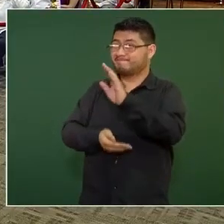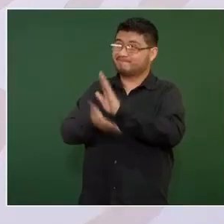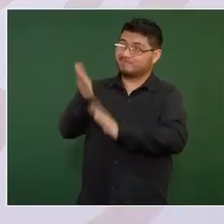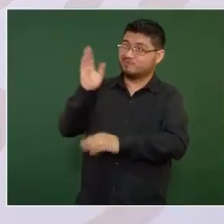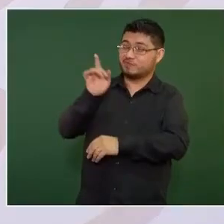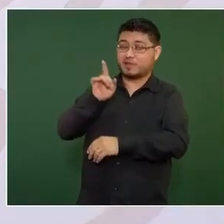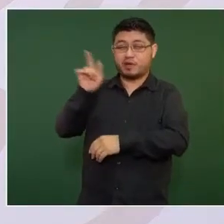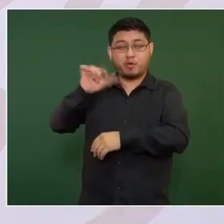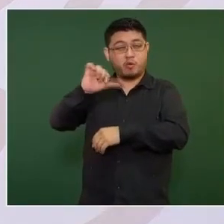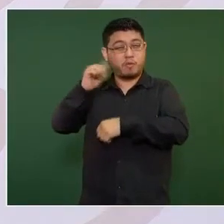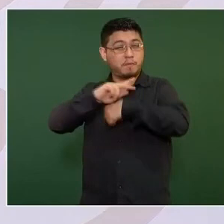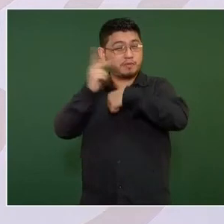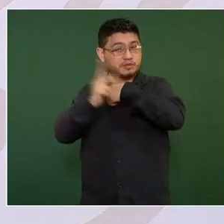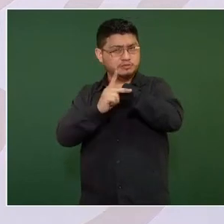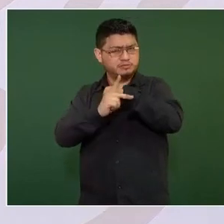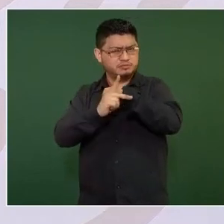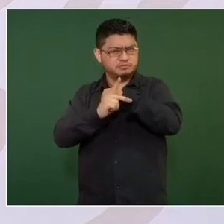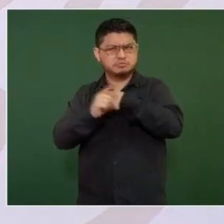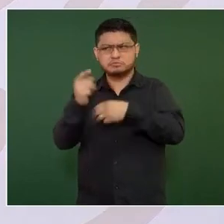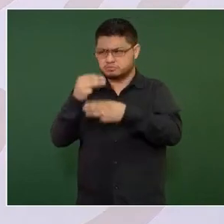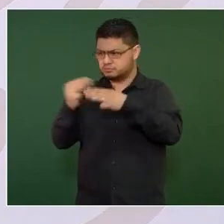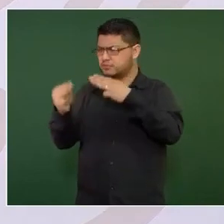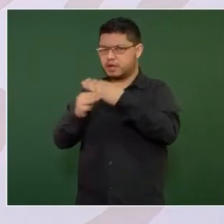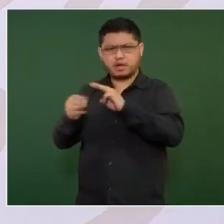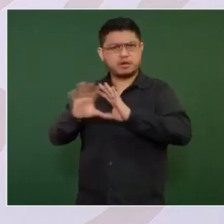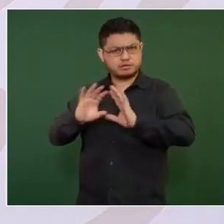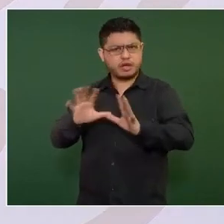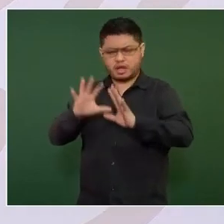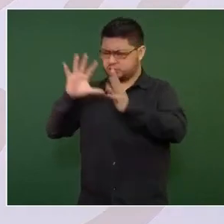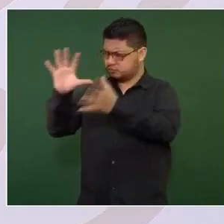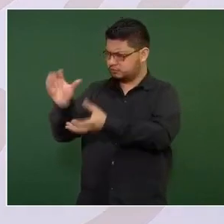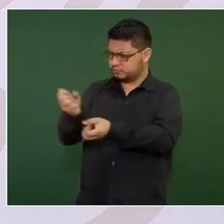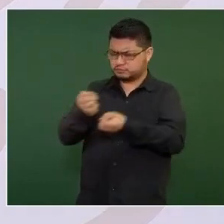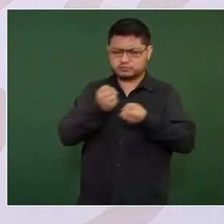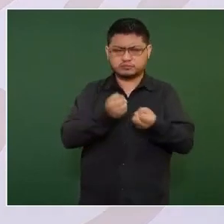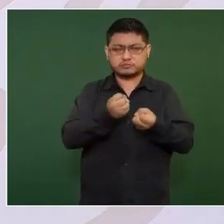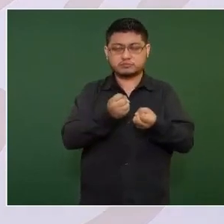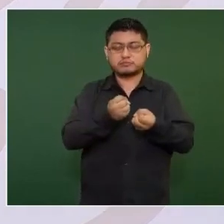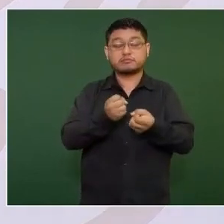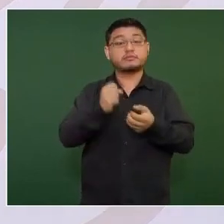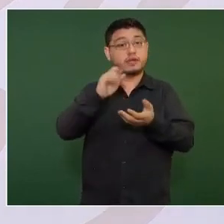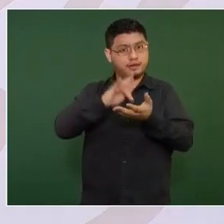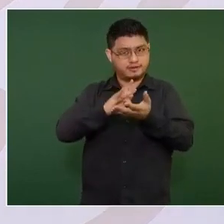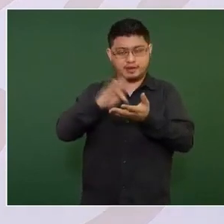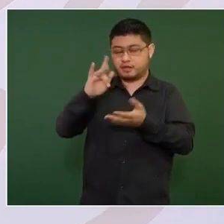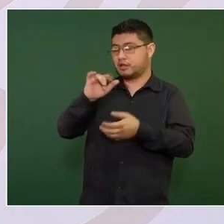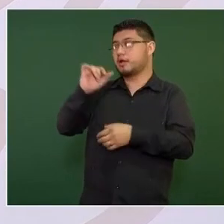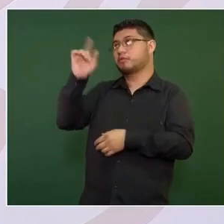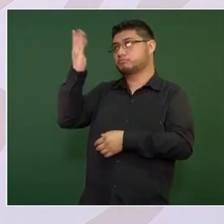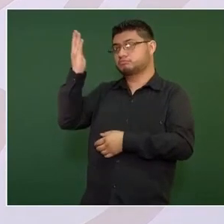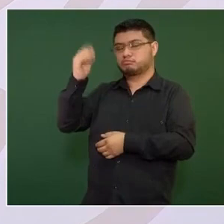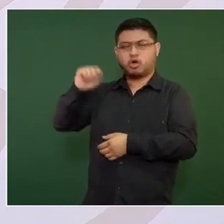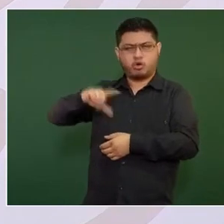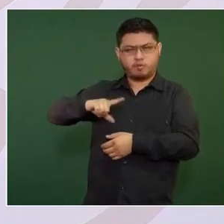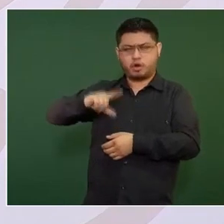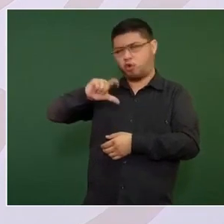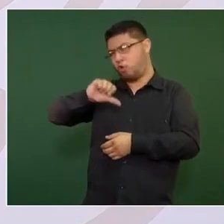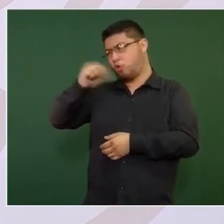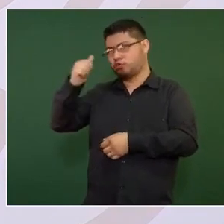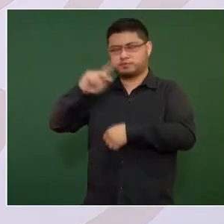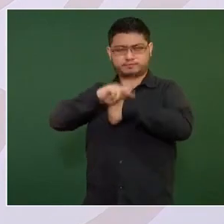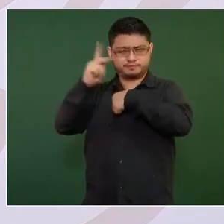piezas muy importantes que se han recuperado. Agradecemos a gobiernos de otros países que nos